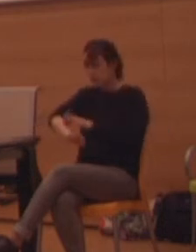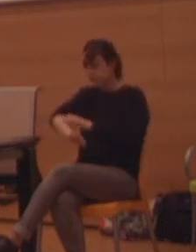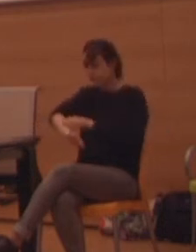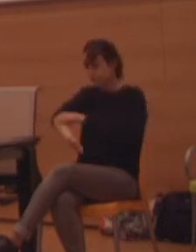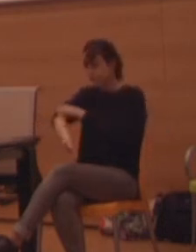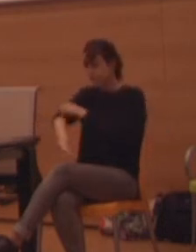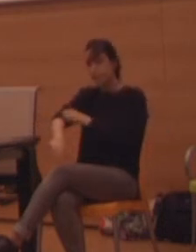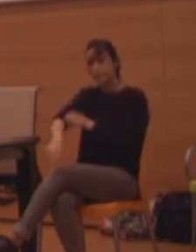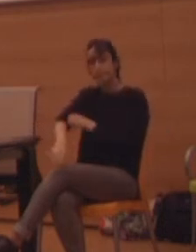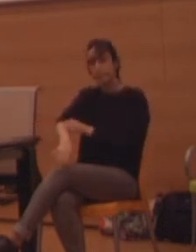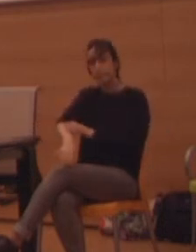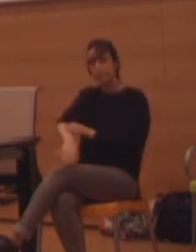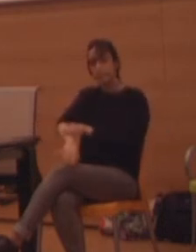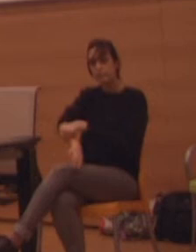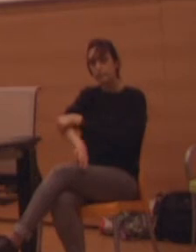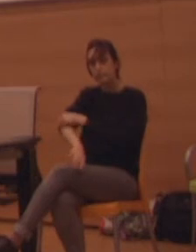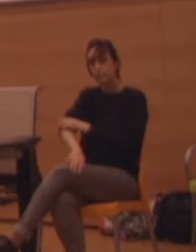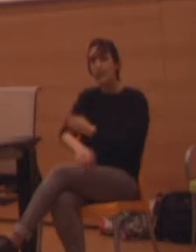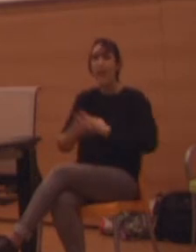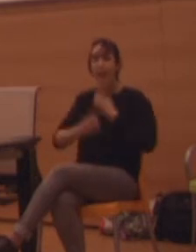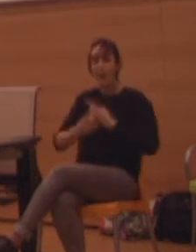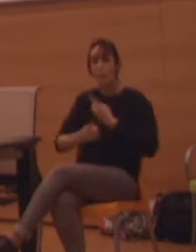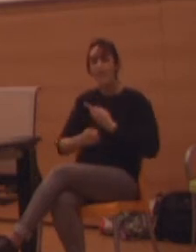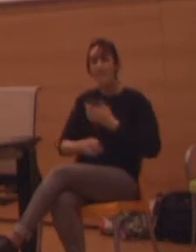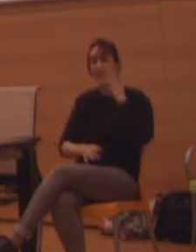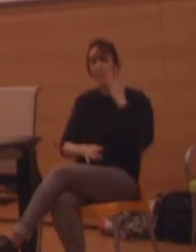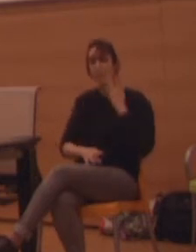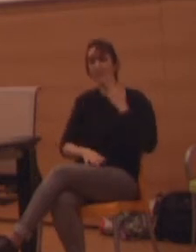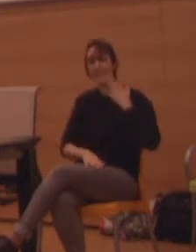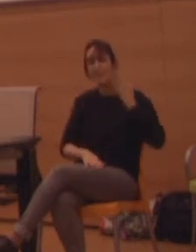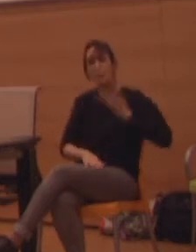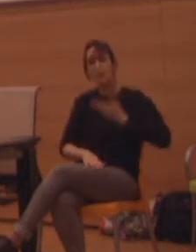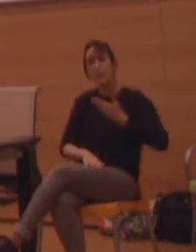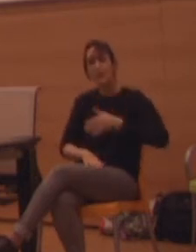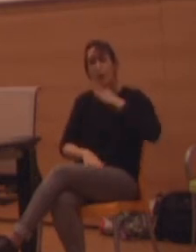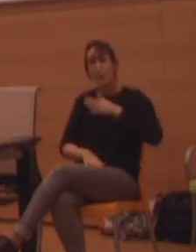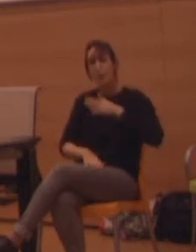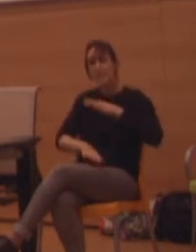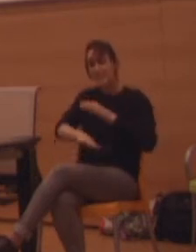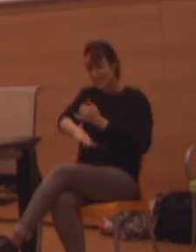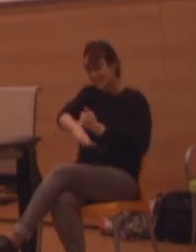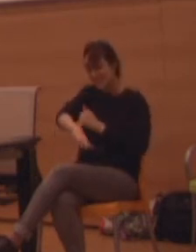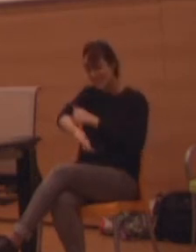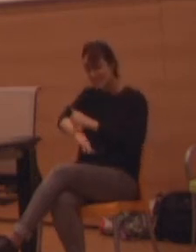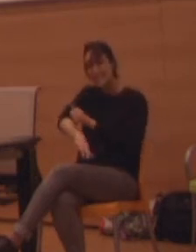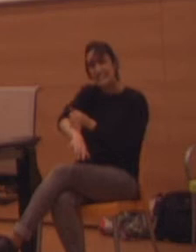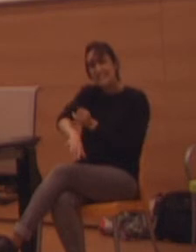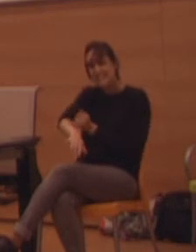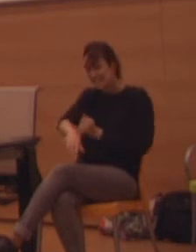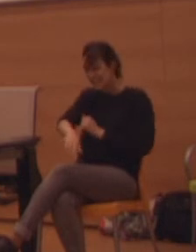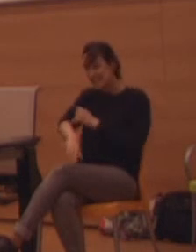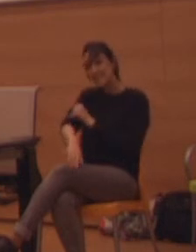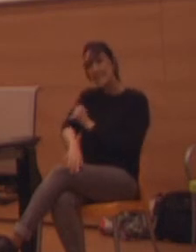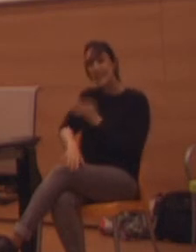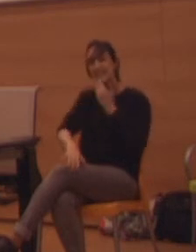está así. O sea, muchas veces la limpieza es fundamental porque debajo de todas esas costras que nos aparecen ahí, si no hacemos una